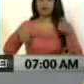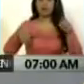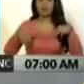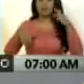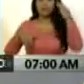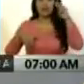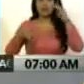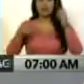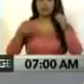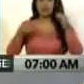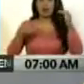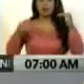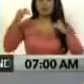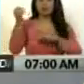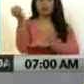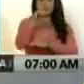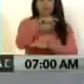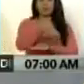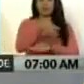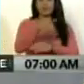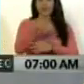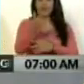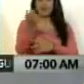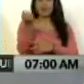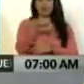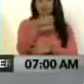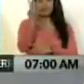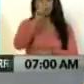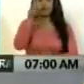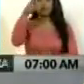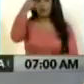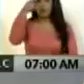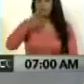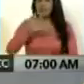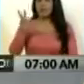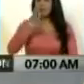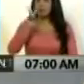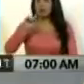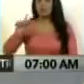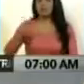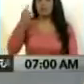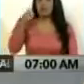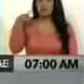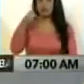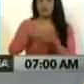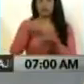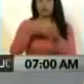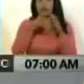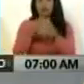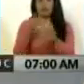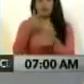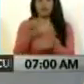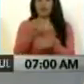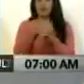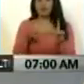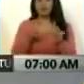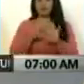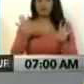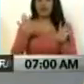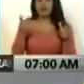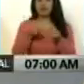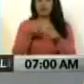vencer 3-2 a la selección vinotinto. Hay que recordar que es la primera experiencia de Venezuela en torneo sub-20, pero la cuarta en el